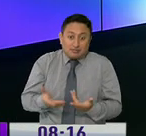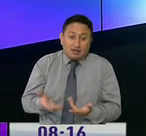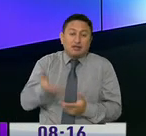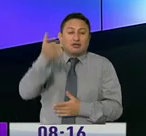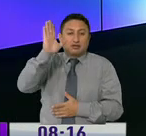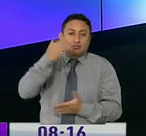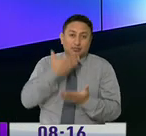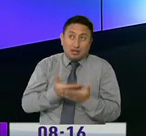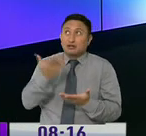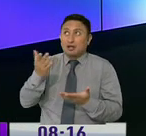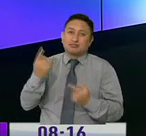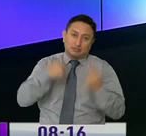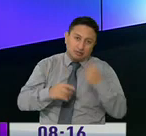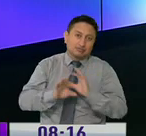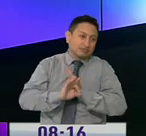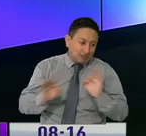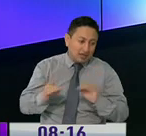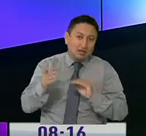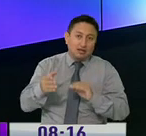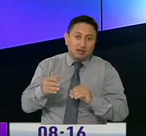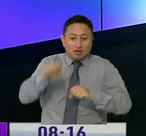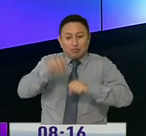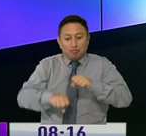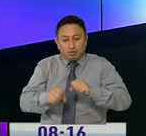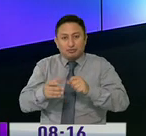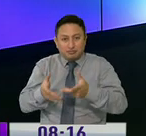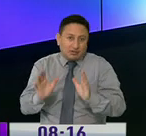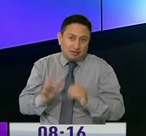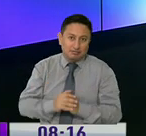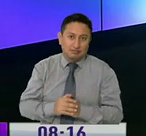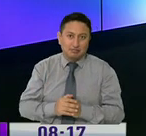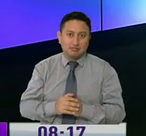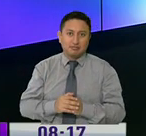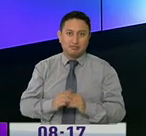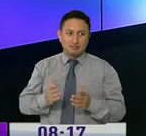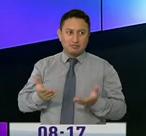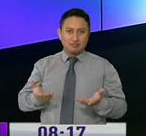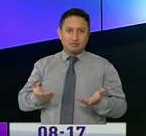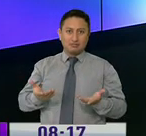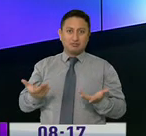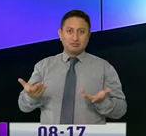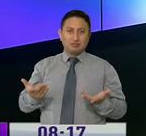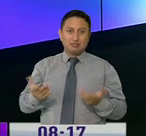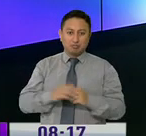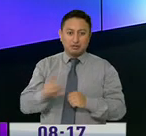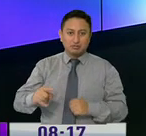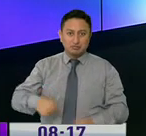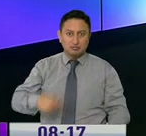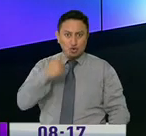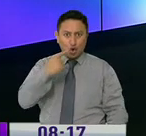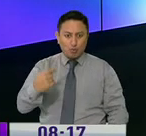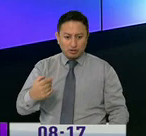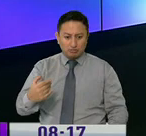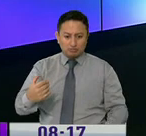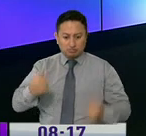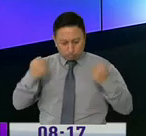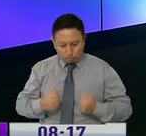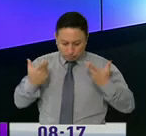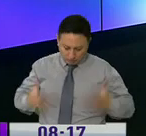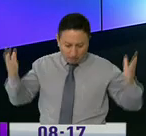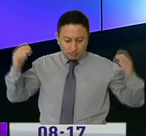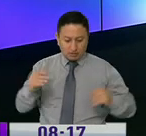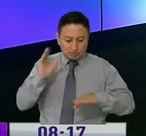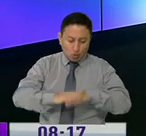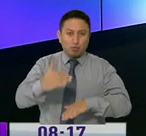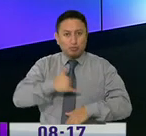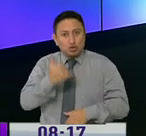no hubo heridos, daños materiales de lo que estamos viendo, pero hay que quedarse como varoncito, pues. O sea, diablos, ¿qué